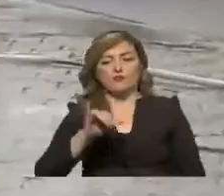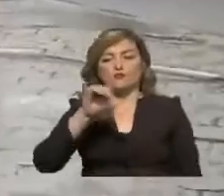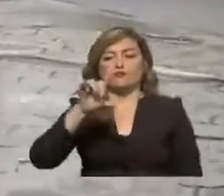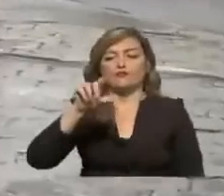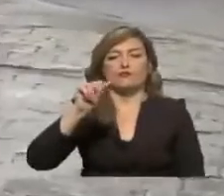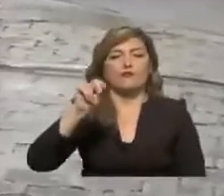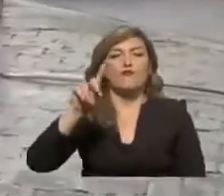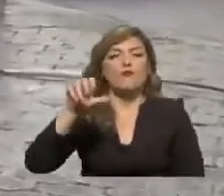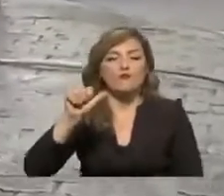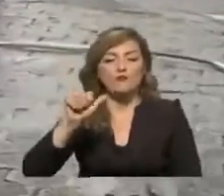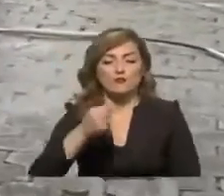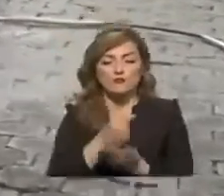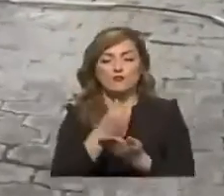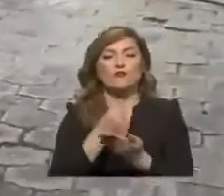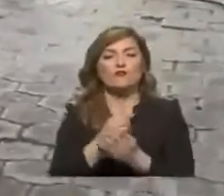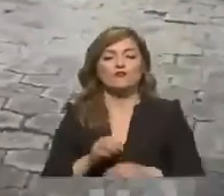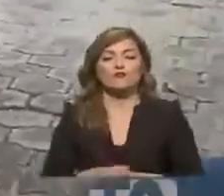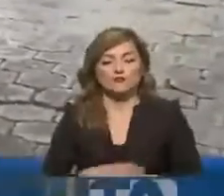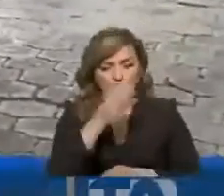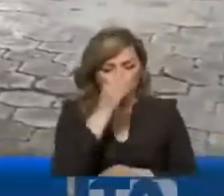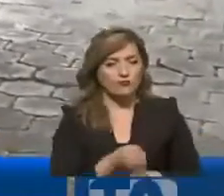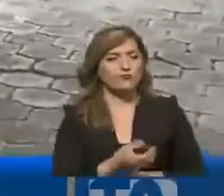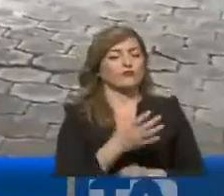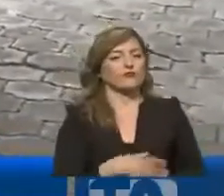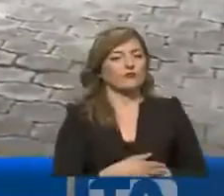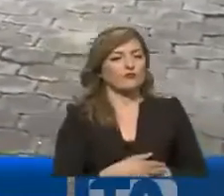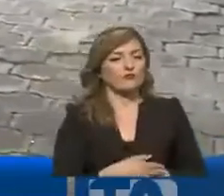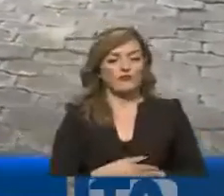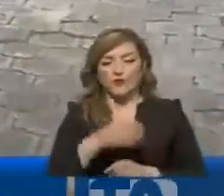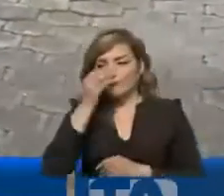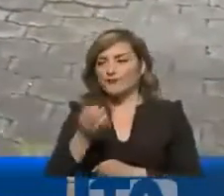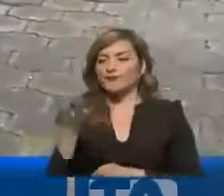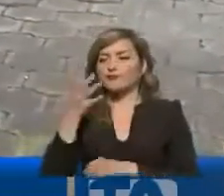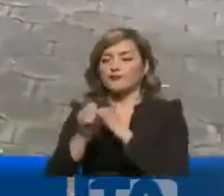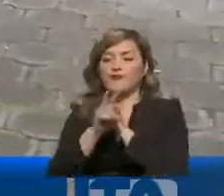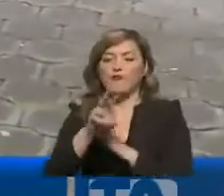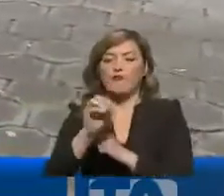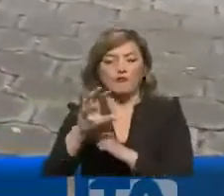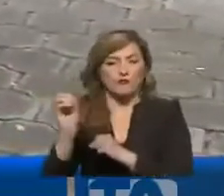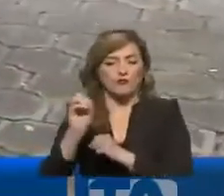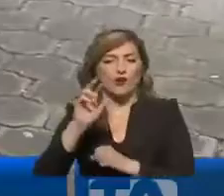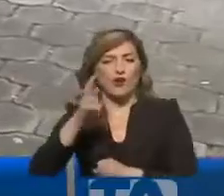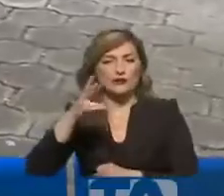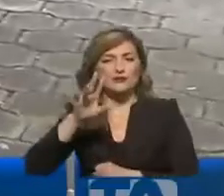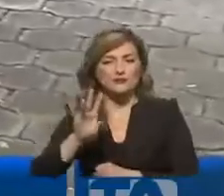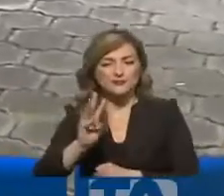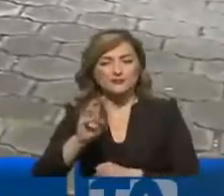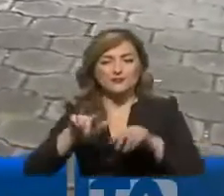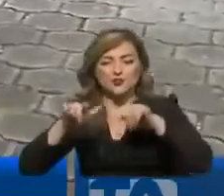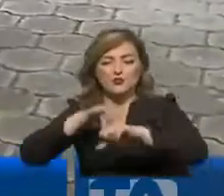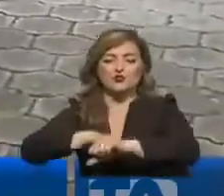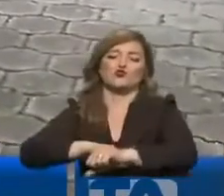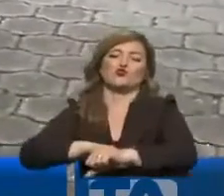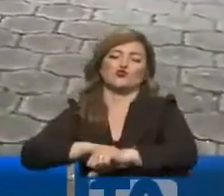gerente de Emaseo. Muy buenos días. Muy buenos días. La ciudad tenía en el año 2020 316 puntos húmedos, es